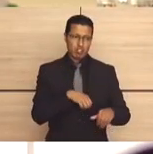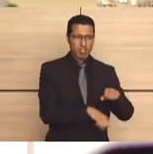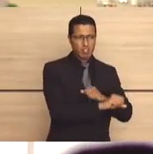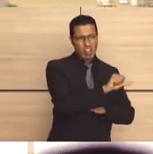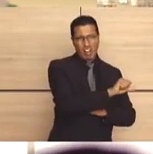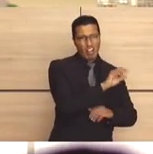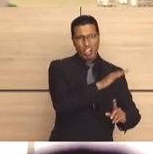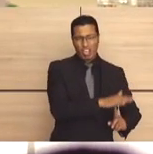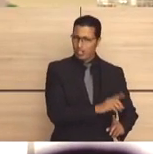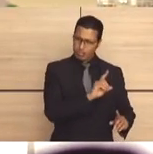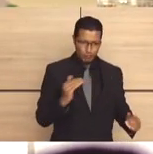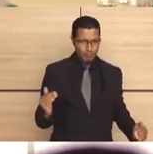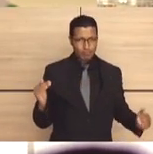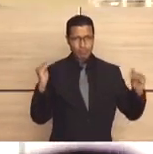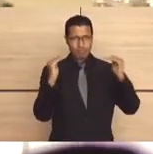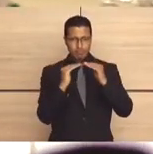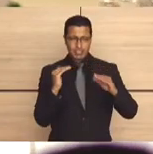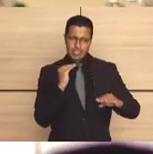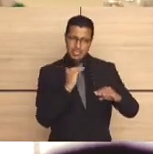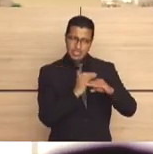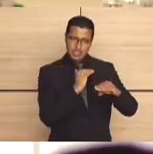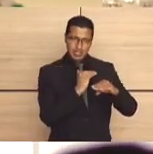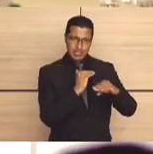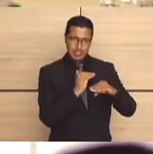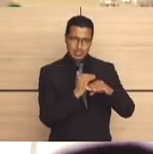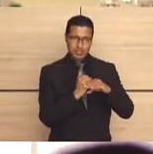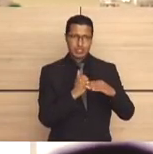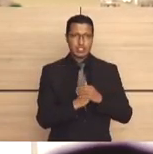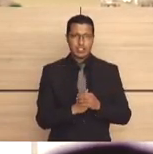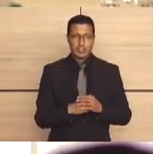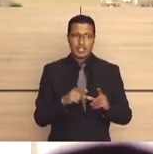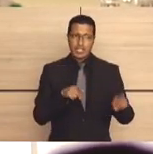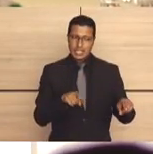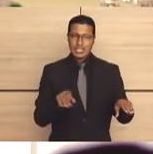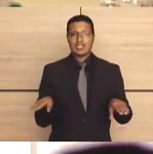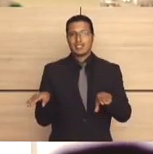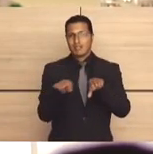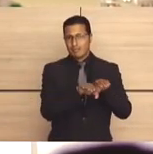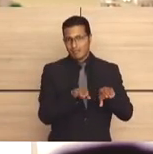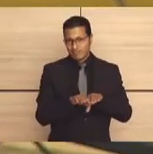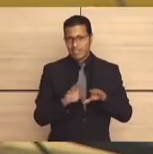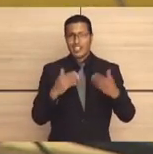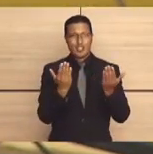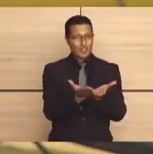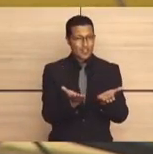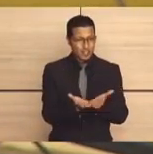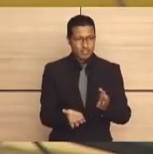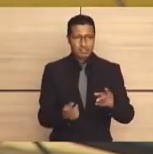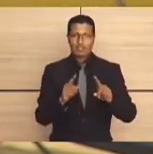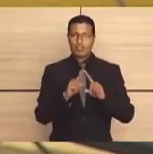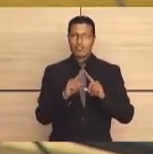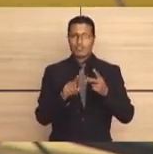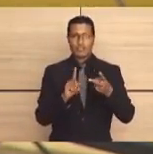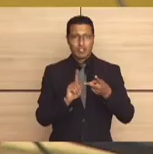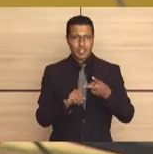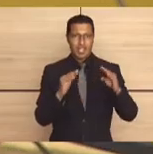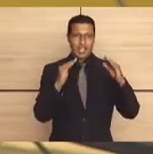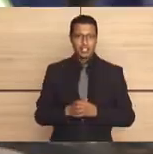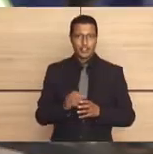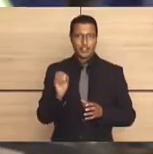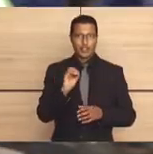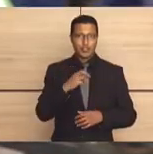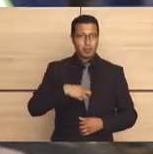la inversión igual en los diferentes órganos que existen sea equitativa, en educación, en vivienda, en